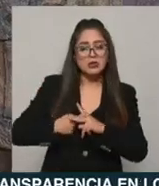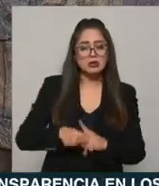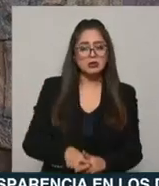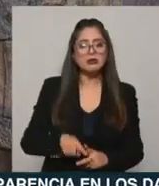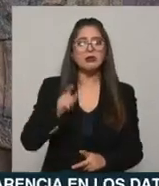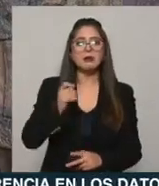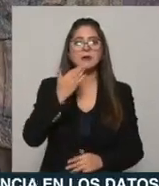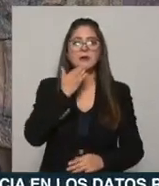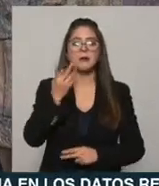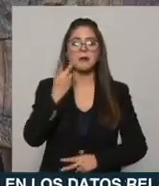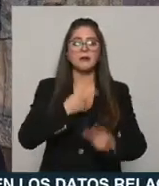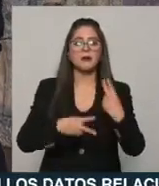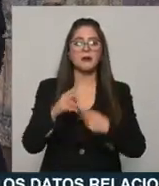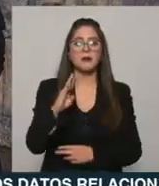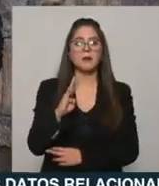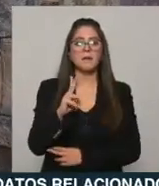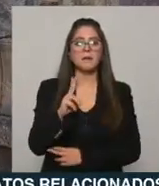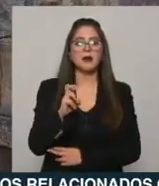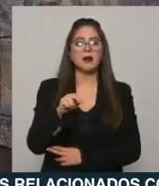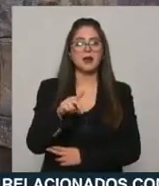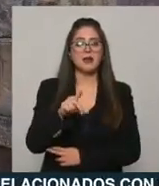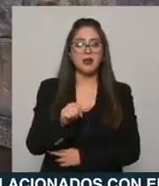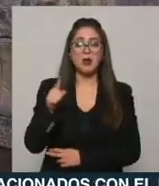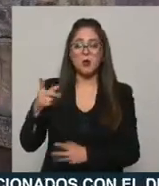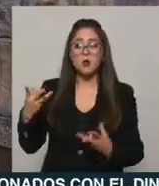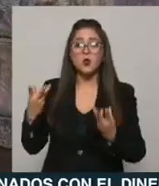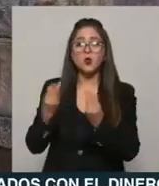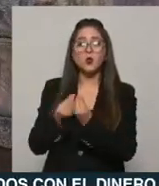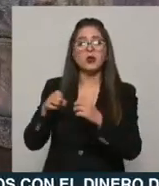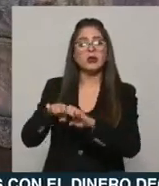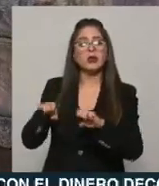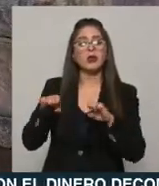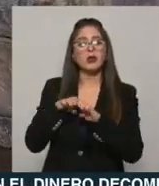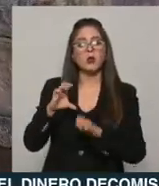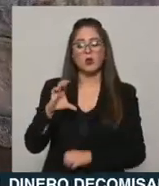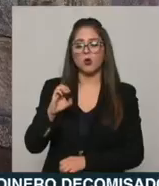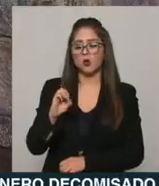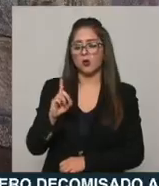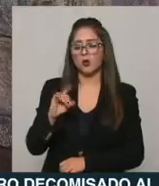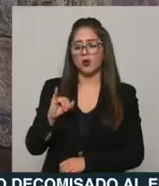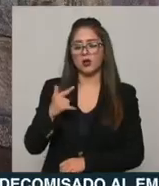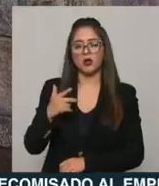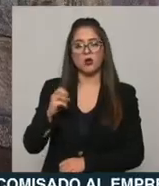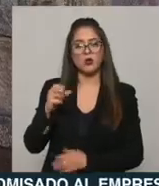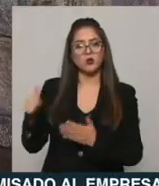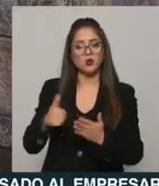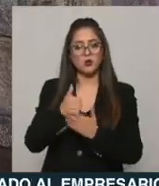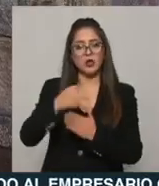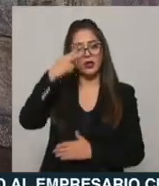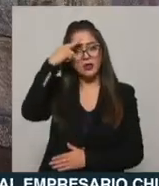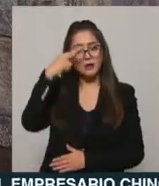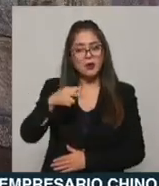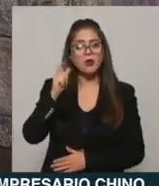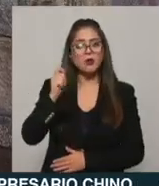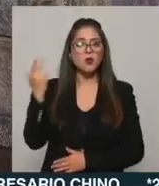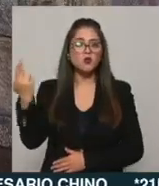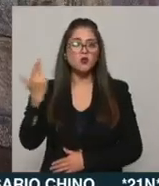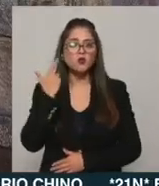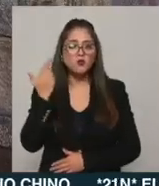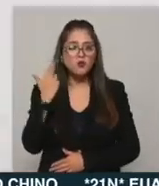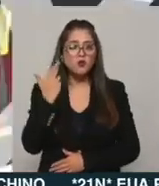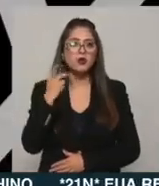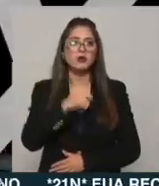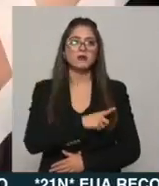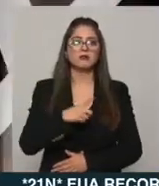Le dábamos la bienvenida a Brenda Galicia. Ella forma parte del equipo de Código Ciudad de México, la estación radiofónica de la Ciudad de México.